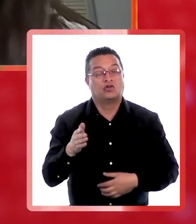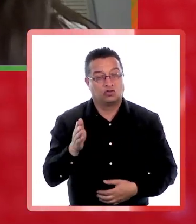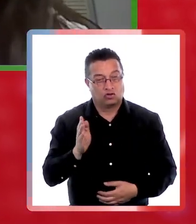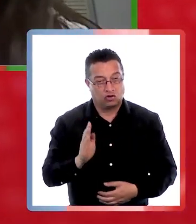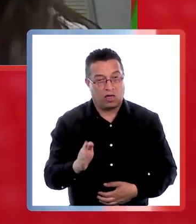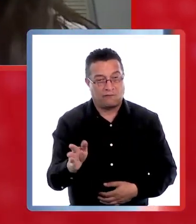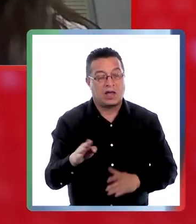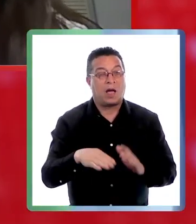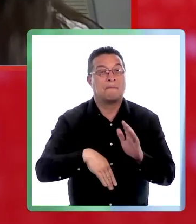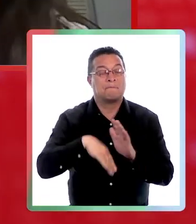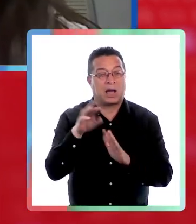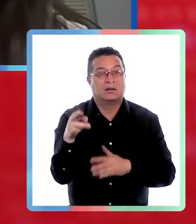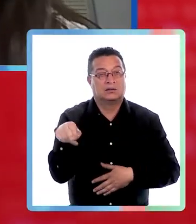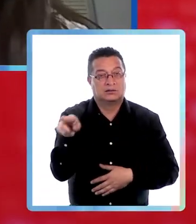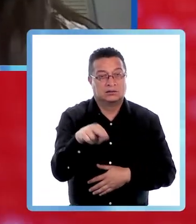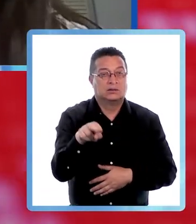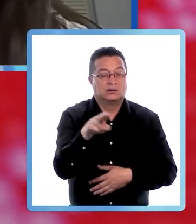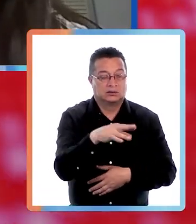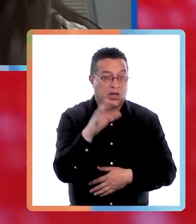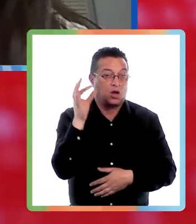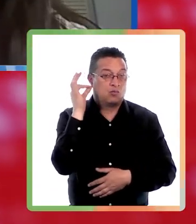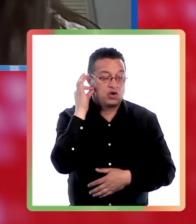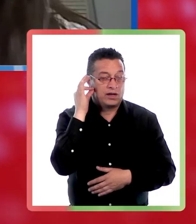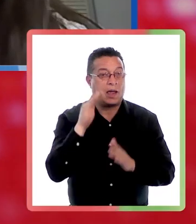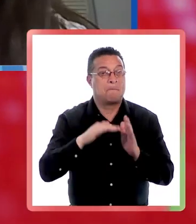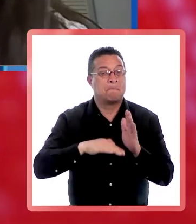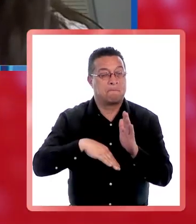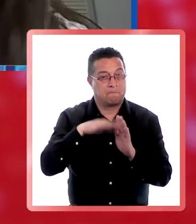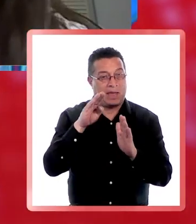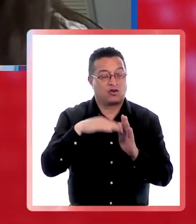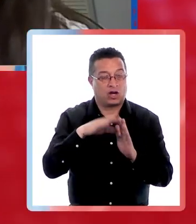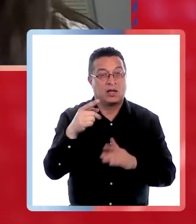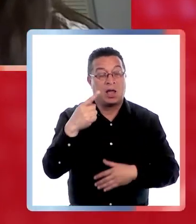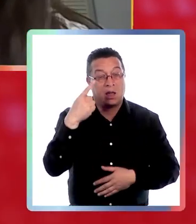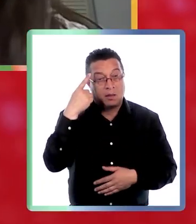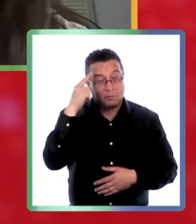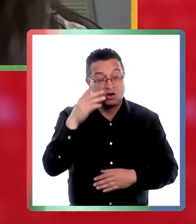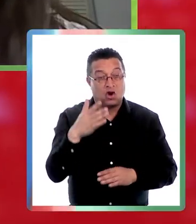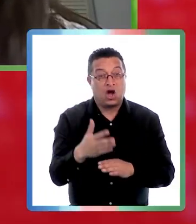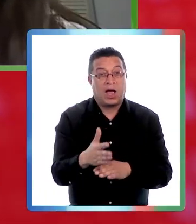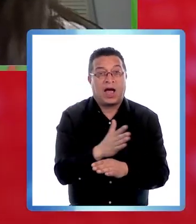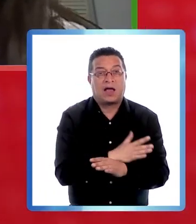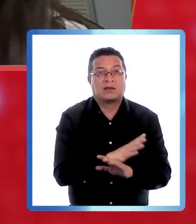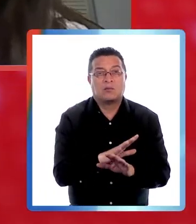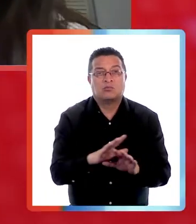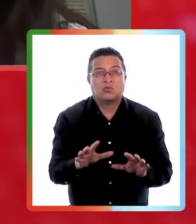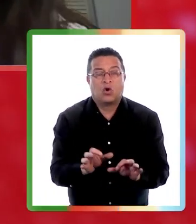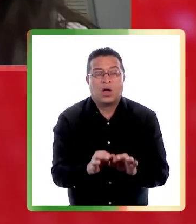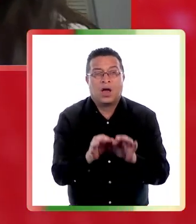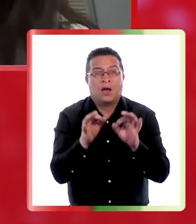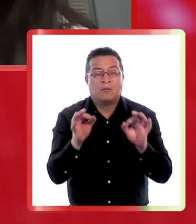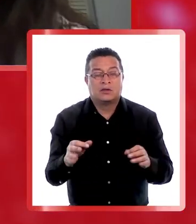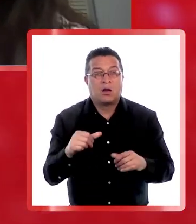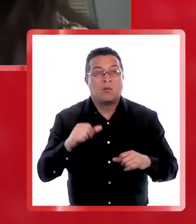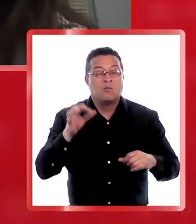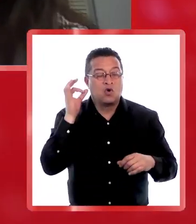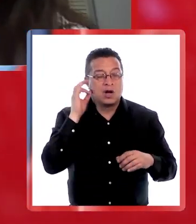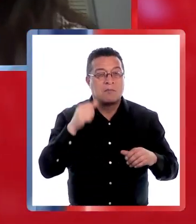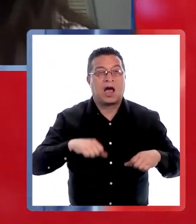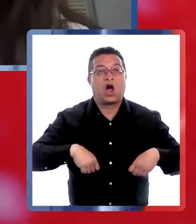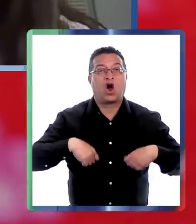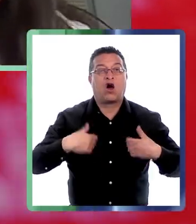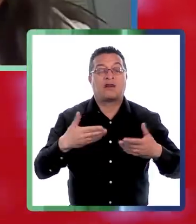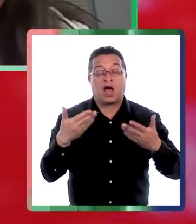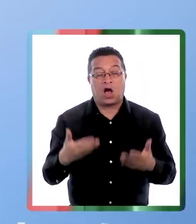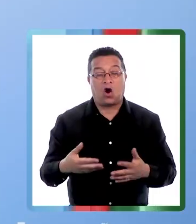Sigue siendo más frecuente en mujeres mayores, pero antes era muy excepcional encontrarlo en mujeres más jóvenes